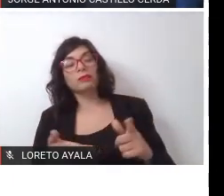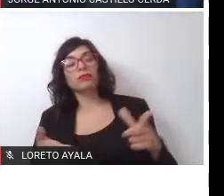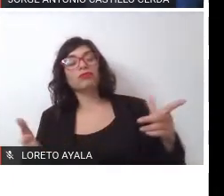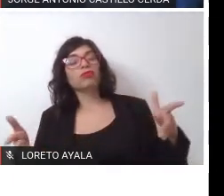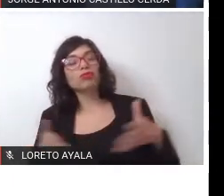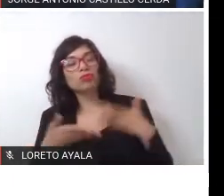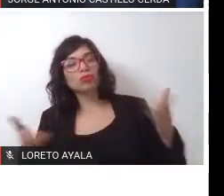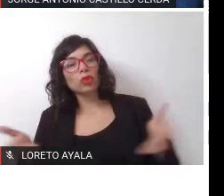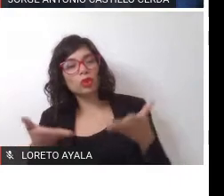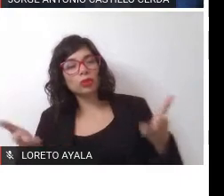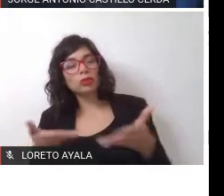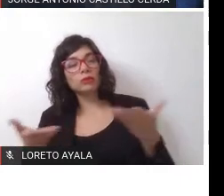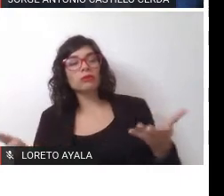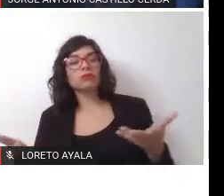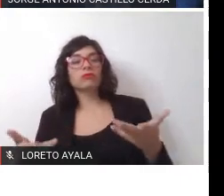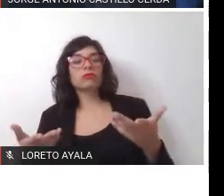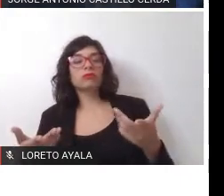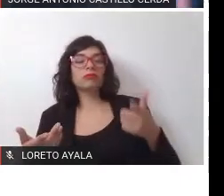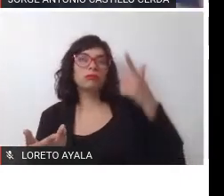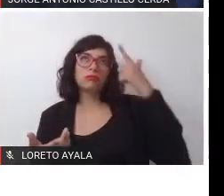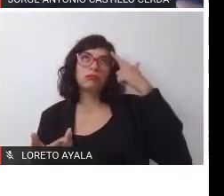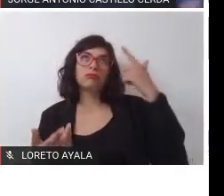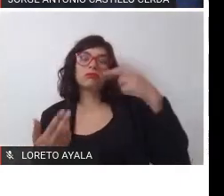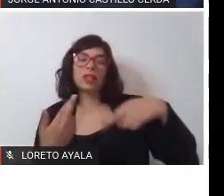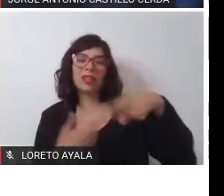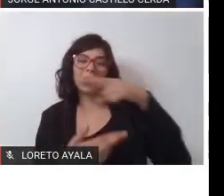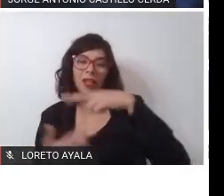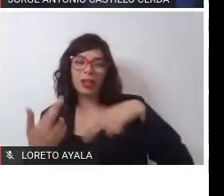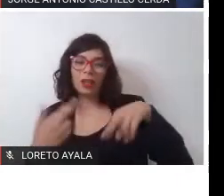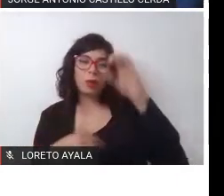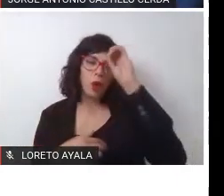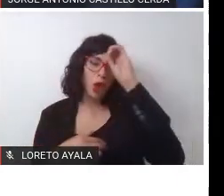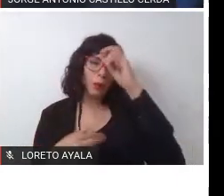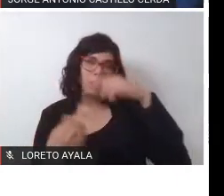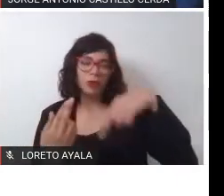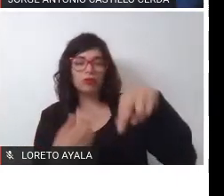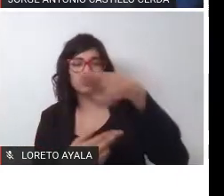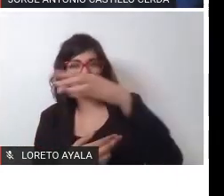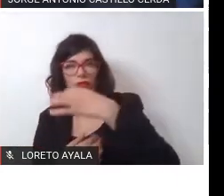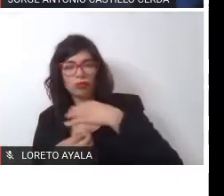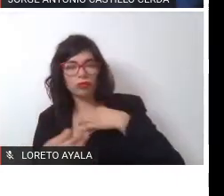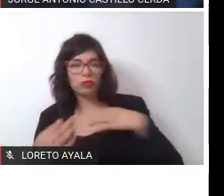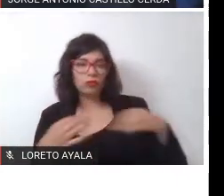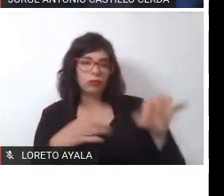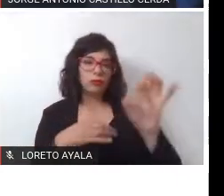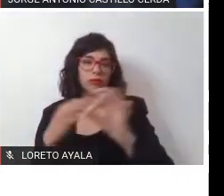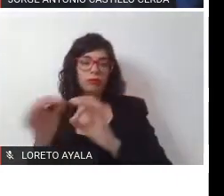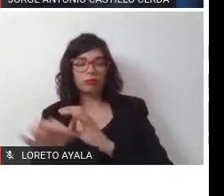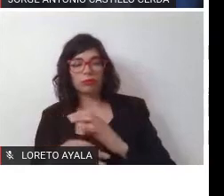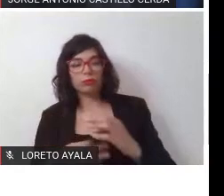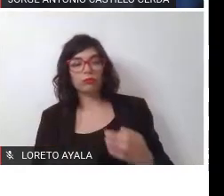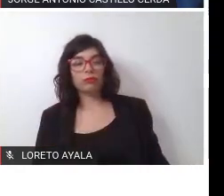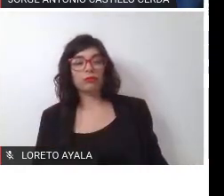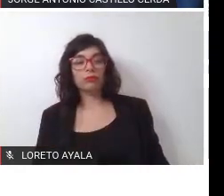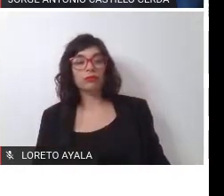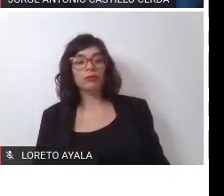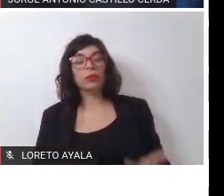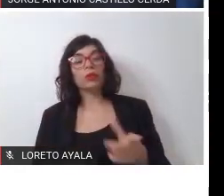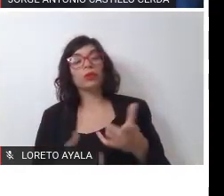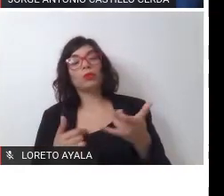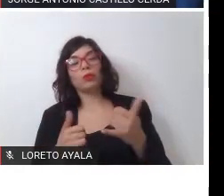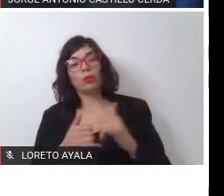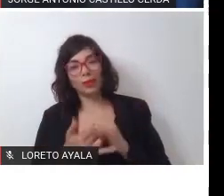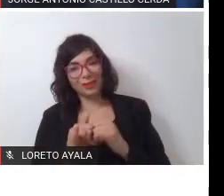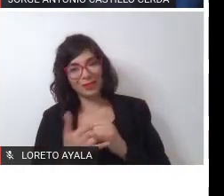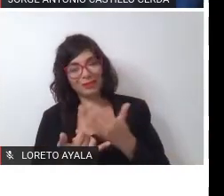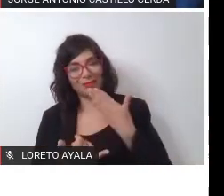motivación, retroalimentación. Ahí hay un mundo que también se accede, ¿ya? El WhatsApp,